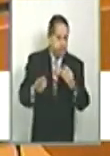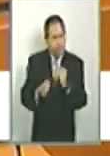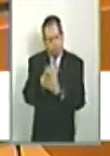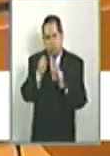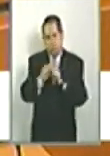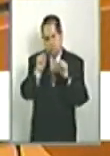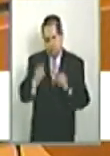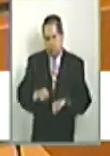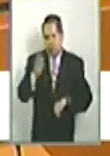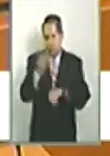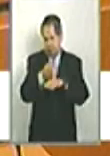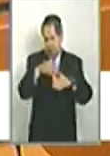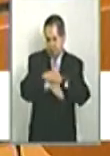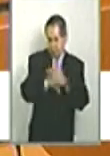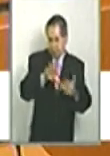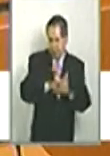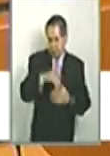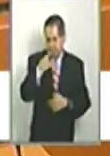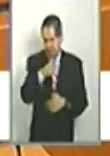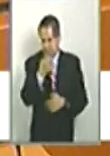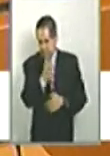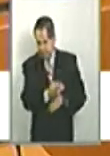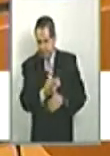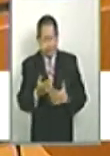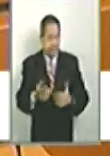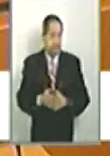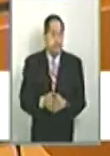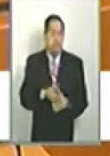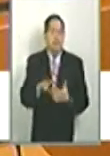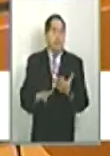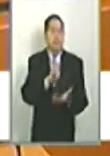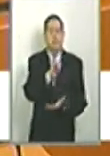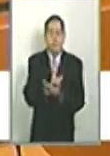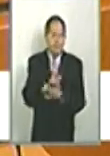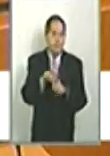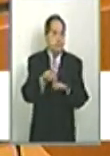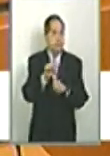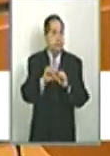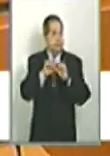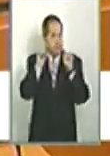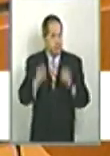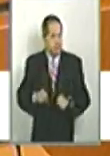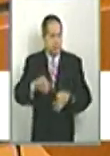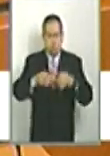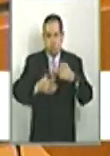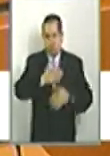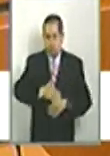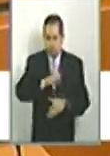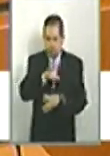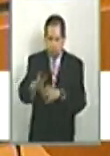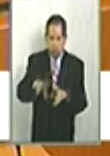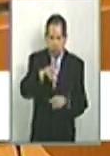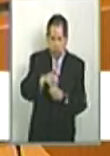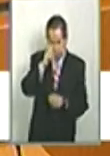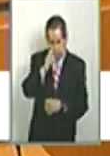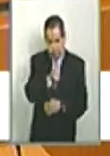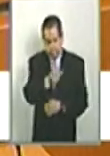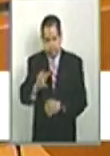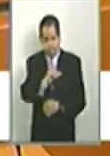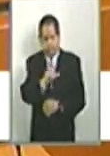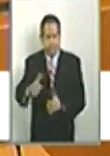nacional penal acusatorio, la ley del sistema de justicia integral para